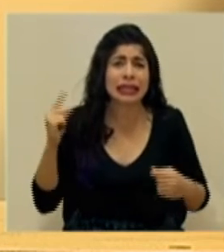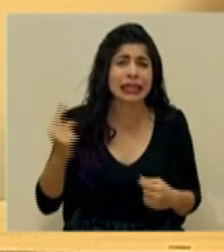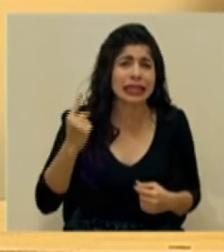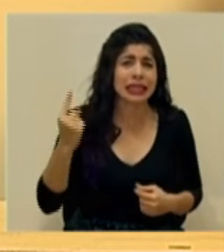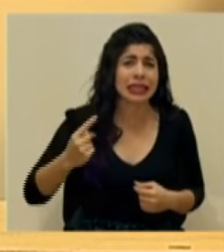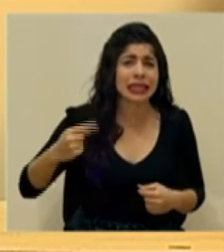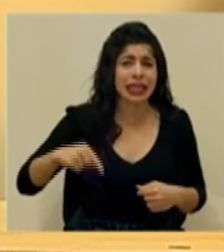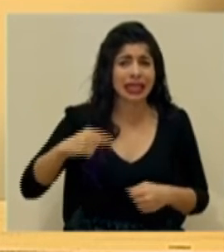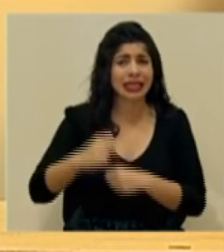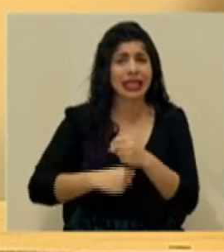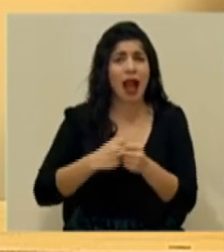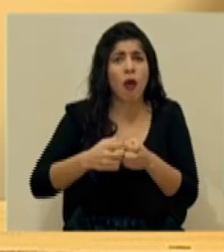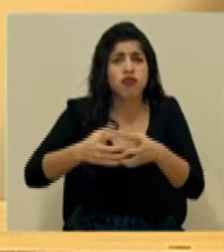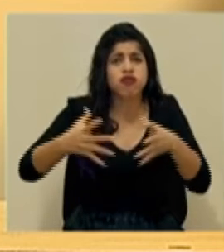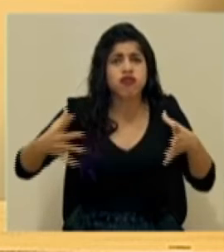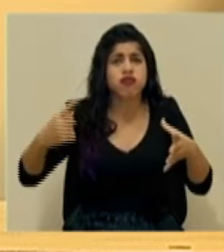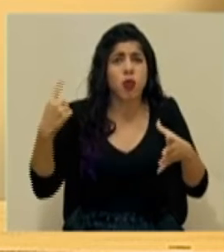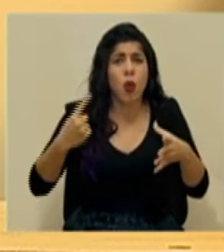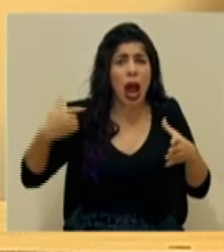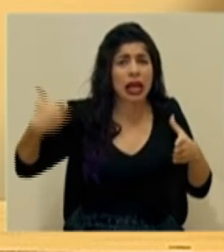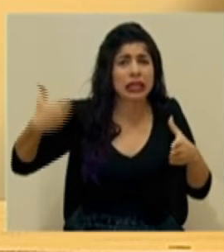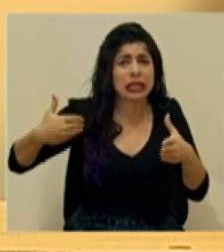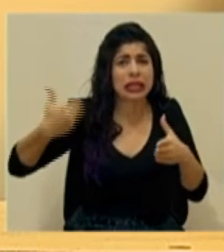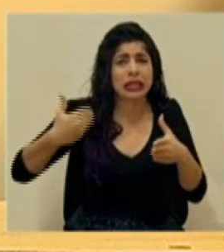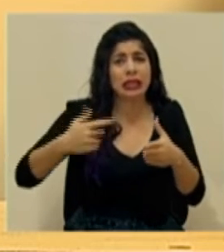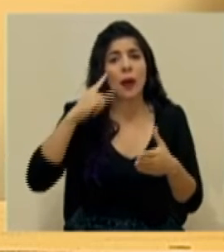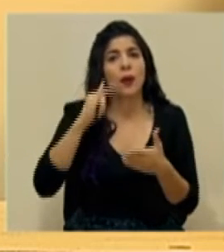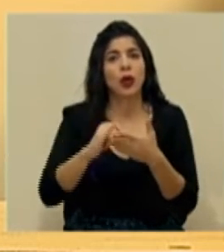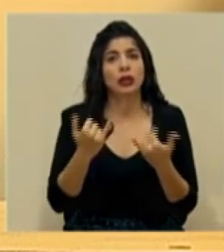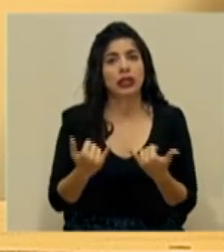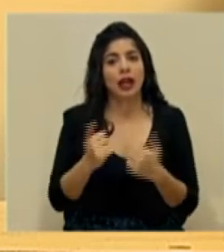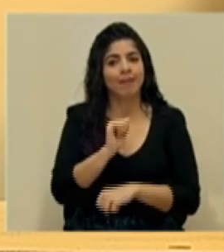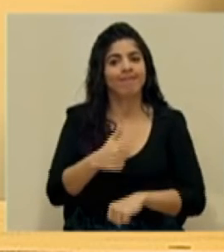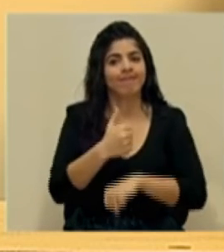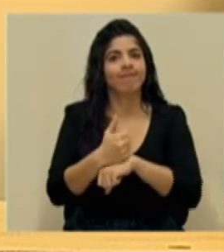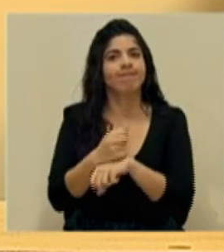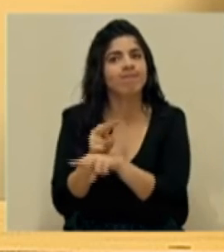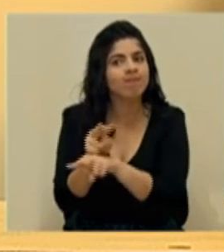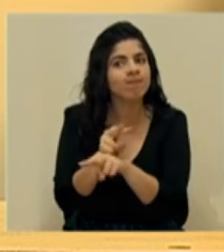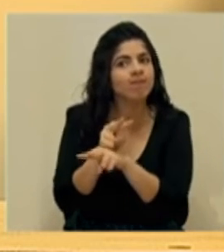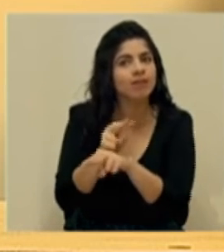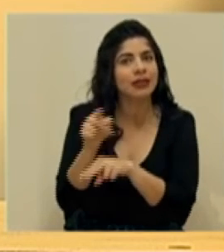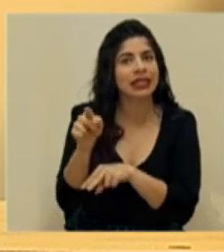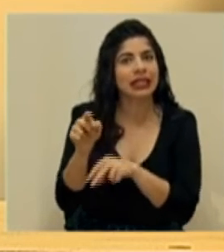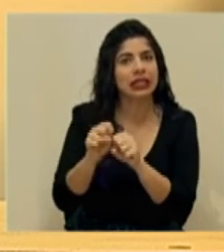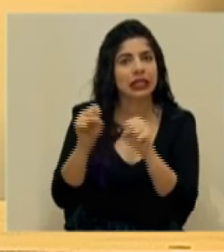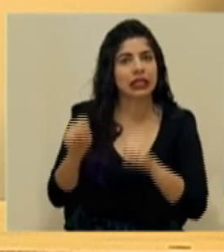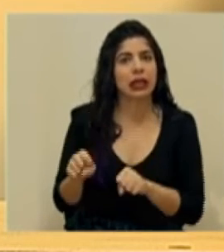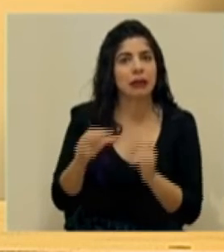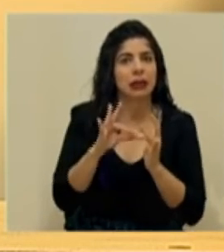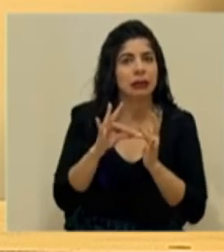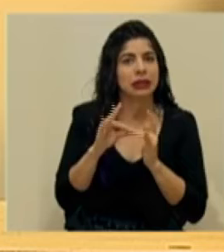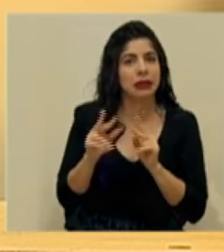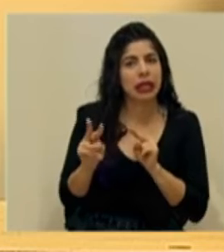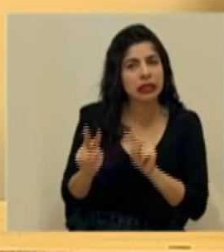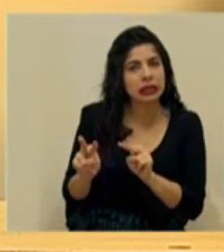año y por eso es que estamos estableciendo este monitoreo tan cercano sobre este sistema en particular. Así que a partir del